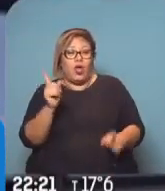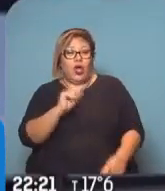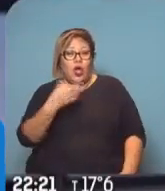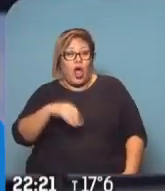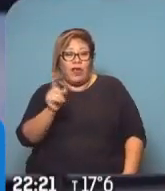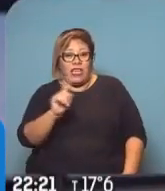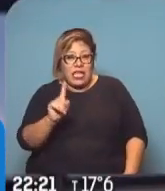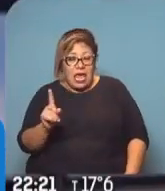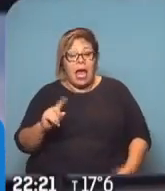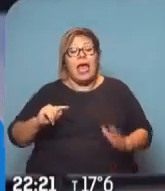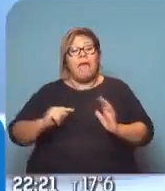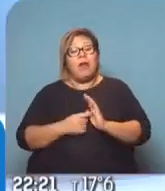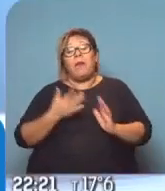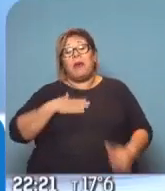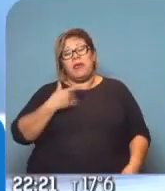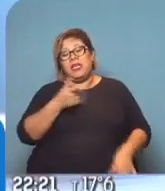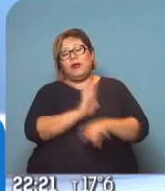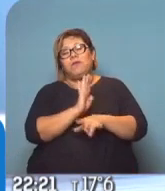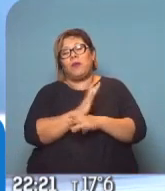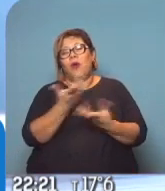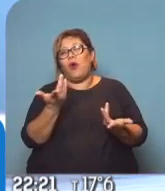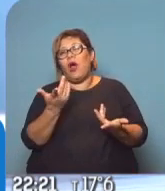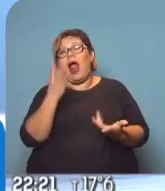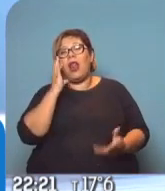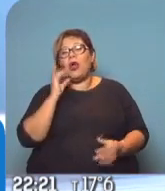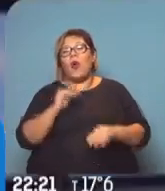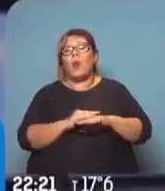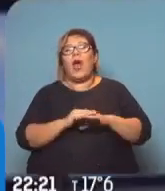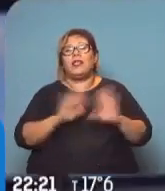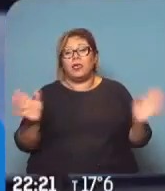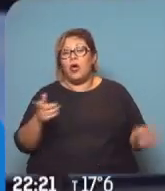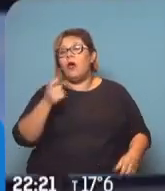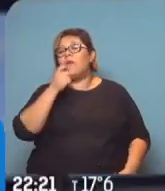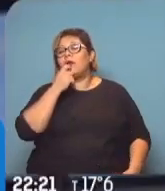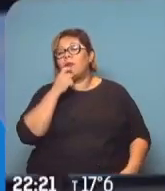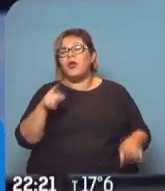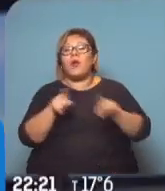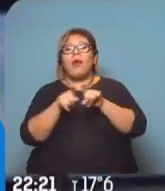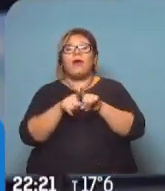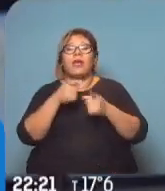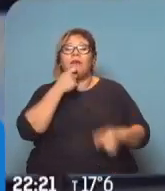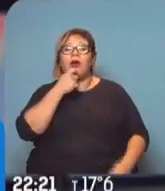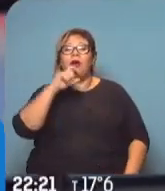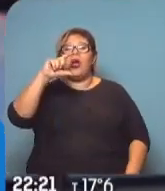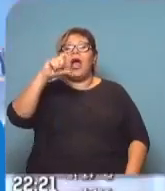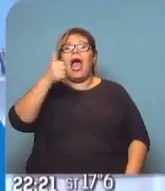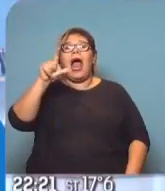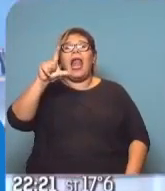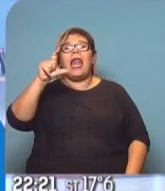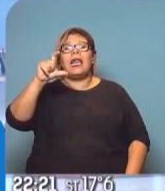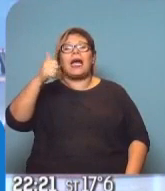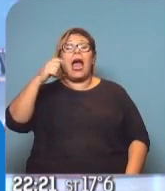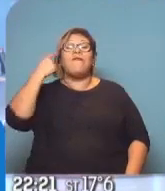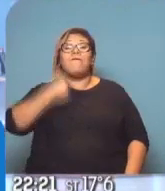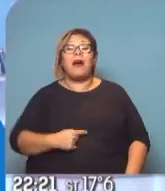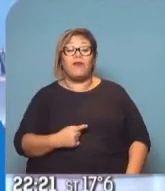que está pasando. Yo creo que ellos están pensando como Al Capone, que lo metieron por impuestos, y Assange no lo podemos meter por todo lo que hizo,